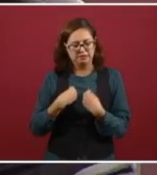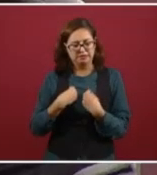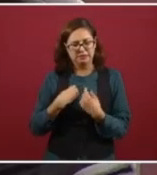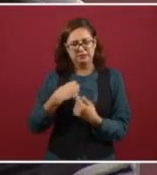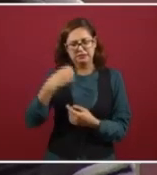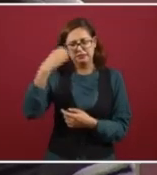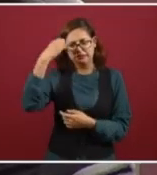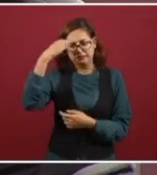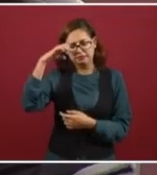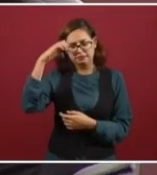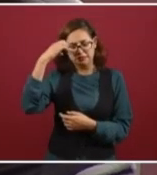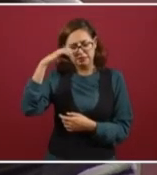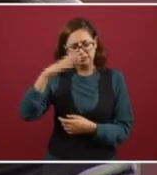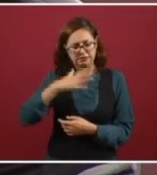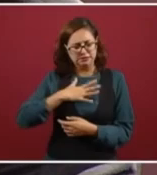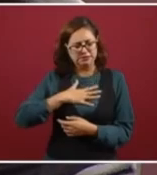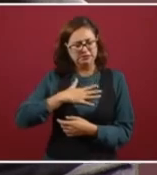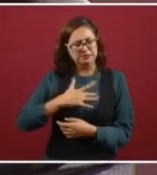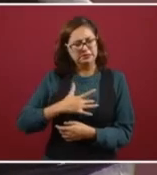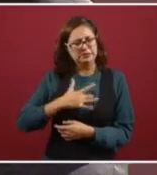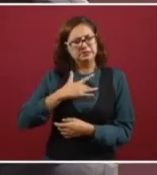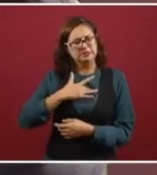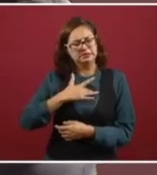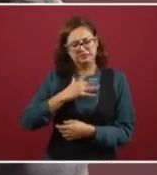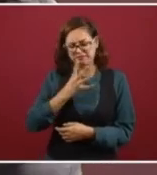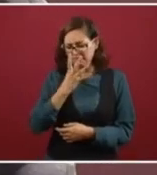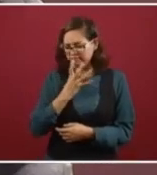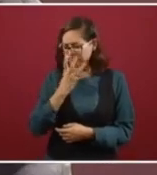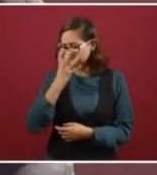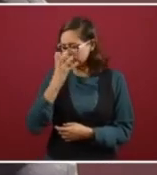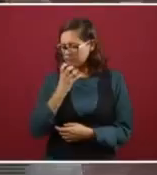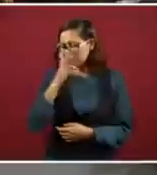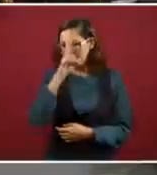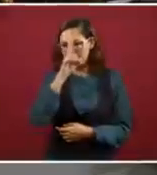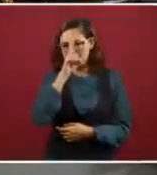a las y a los mexicanos en territorio norteamericano.